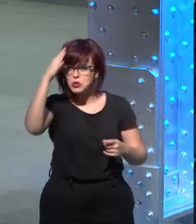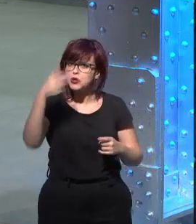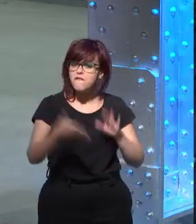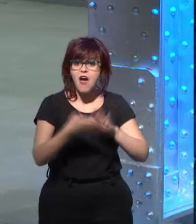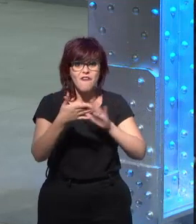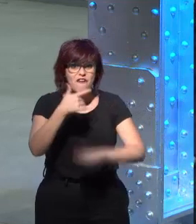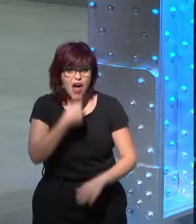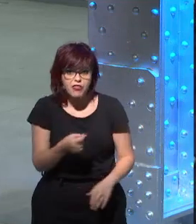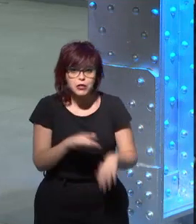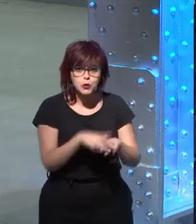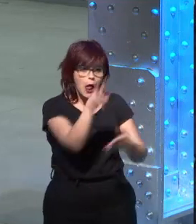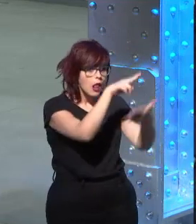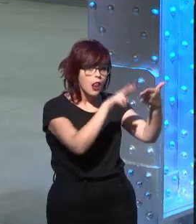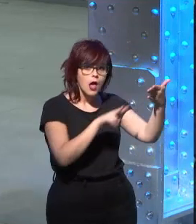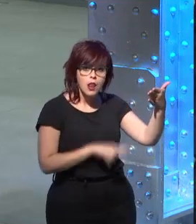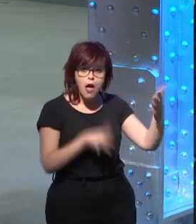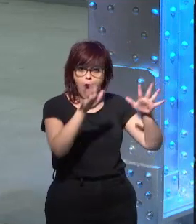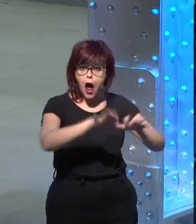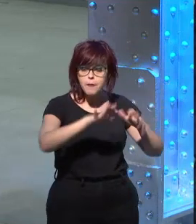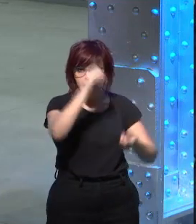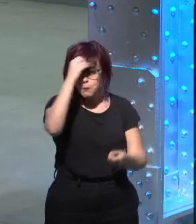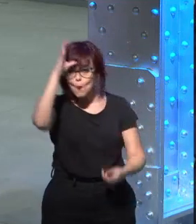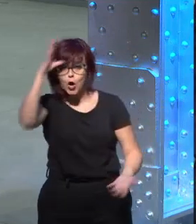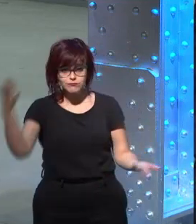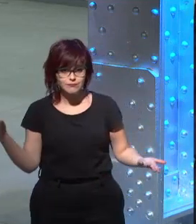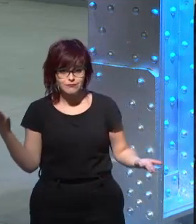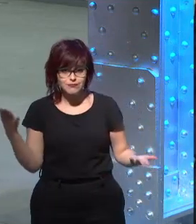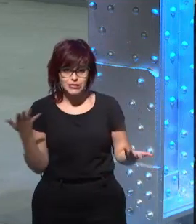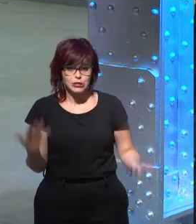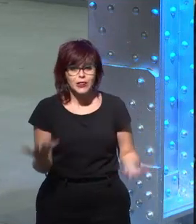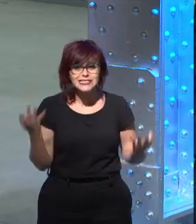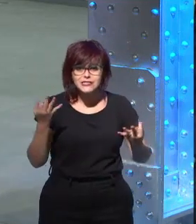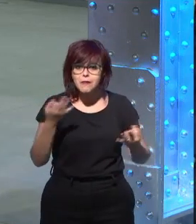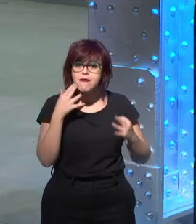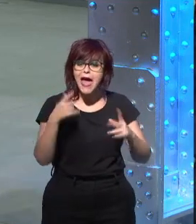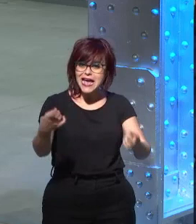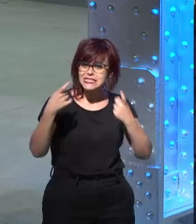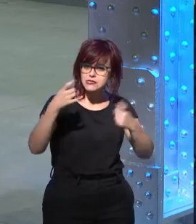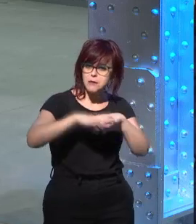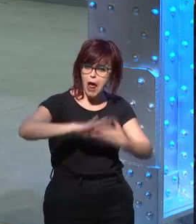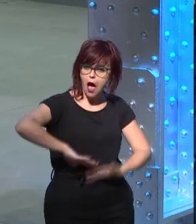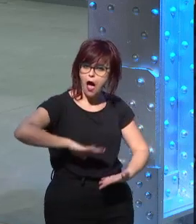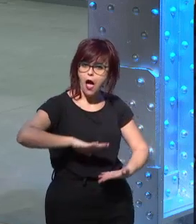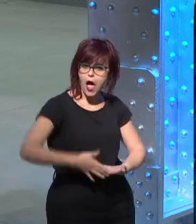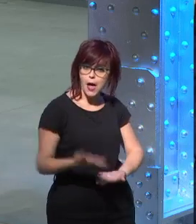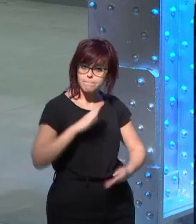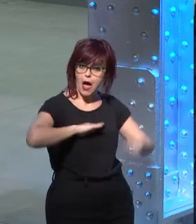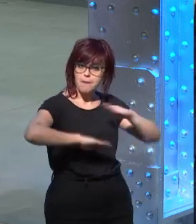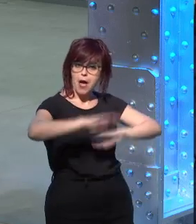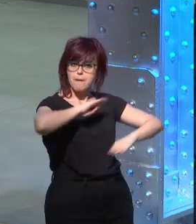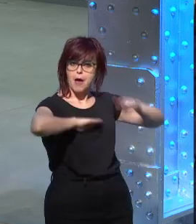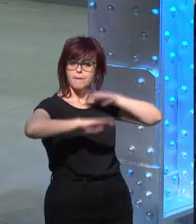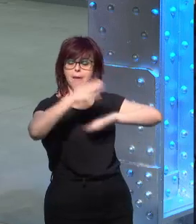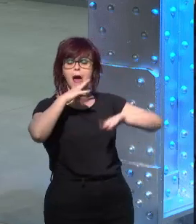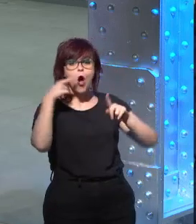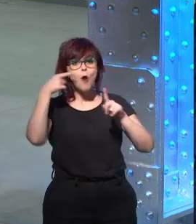cada vez será más fácil. Y el cambio que vamos a tener que soportar todos es enorme